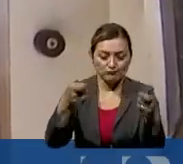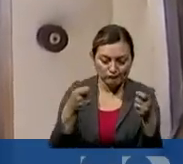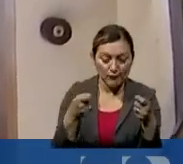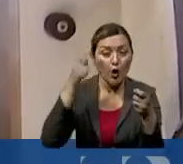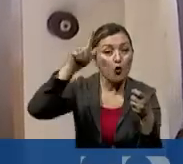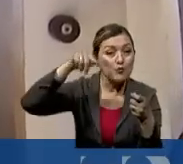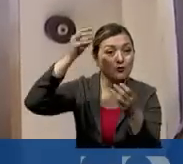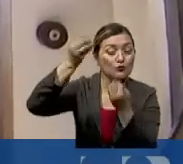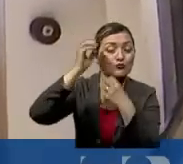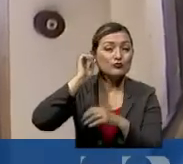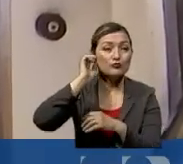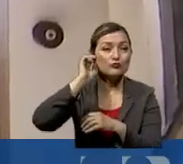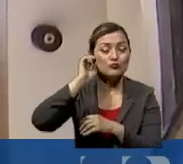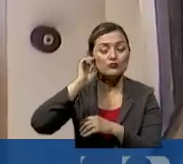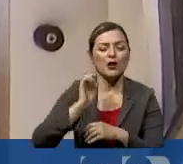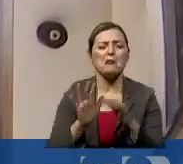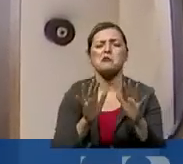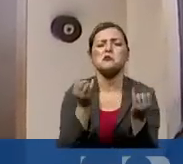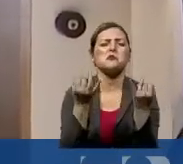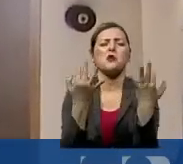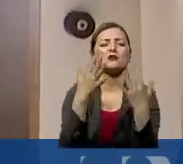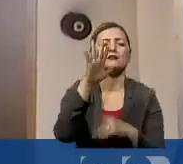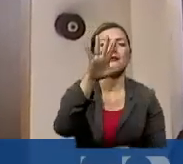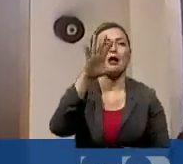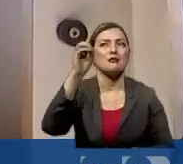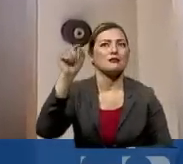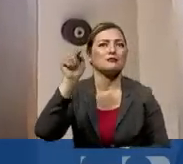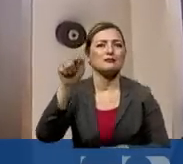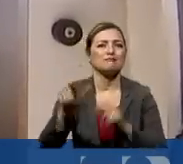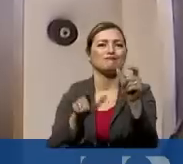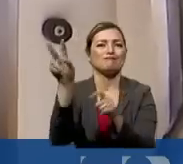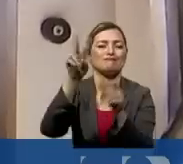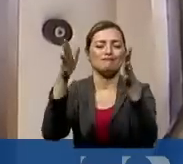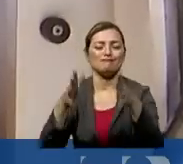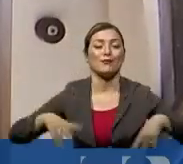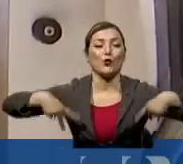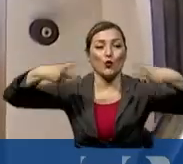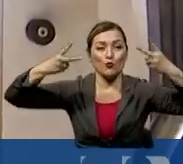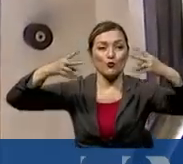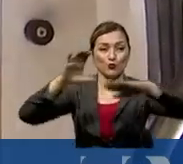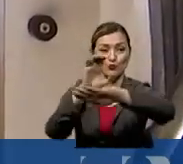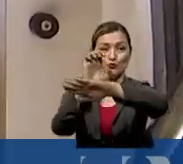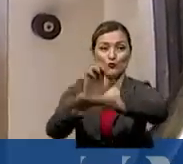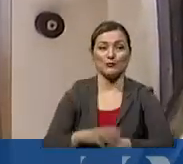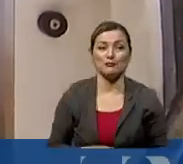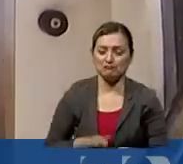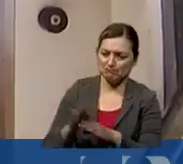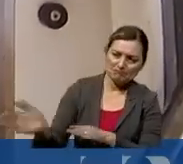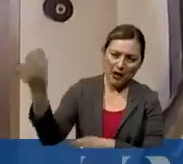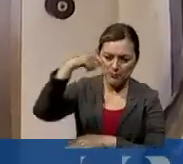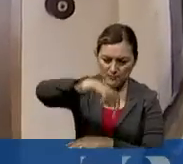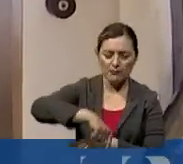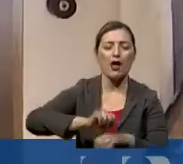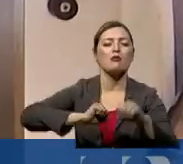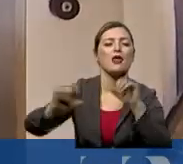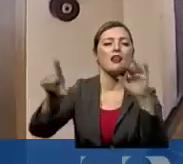el gobierno, que posee el gobierno, son alrededor de 500 mil ciudadanos venezolanos que se encuentran acá en el país. Pueden venir, ya lo